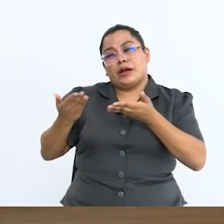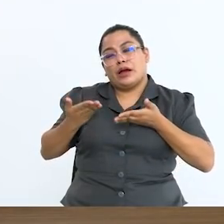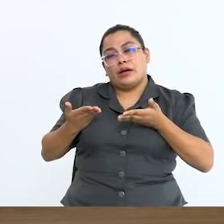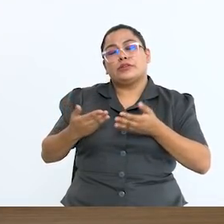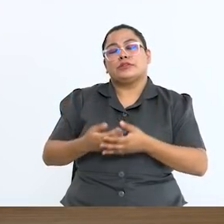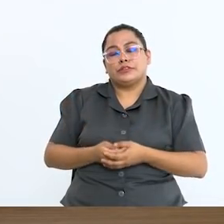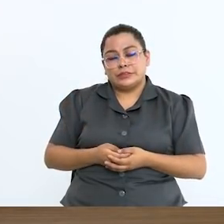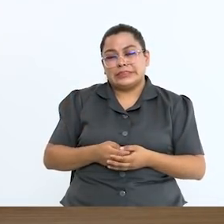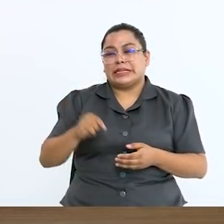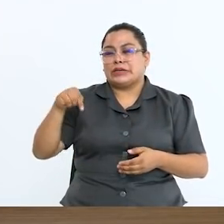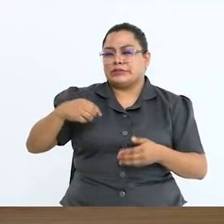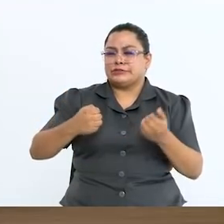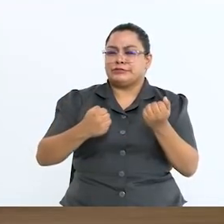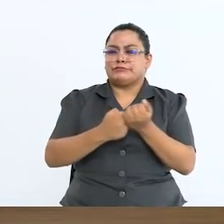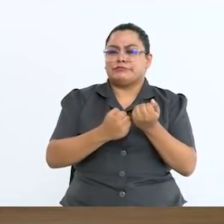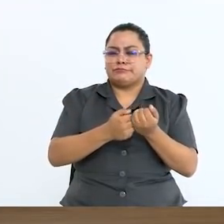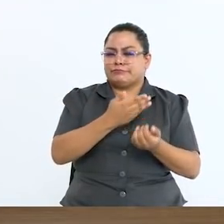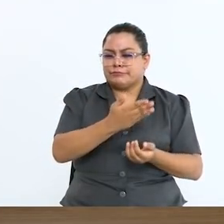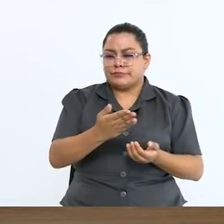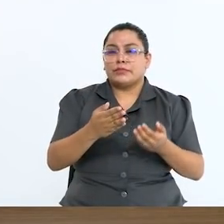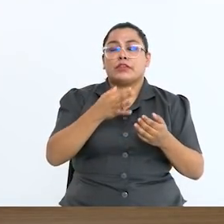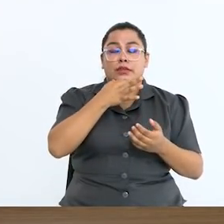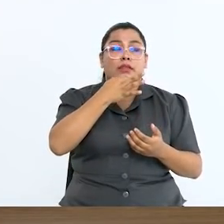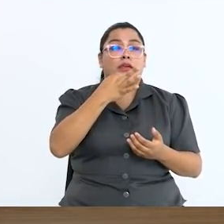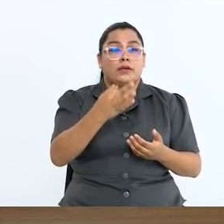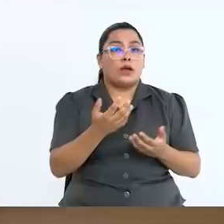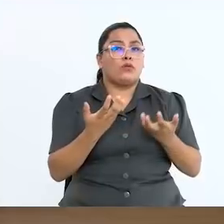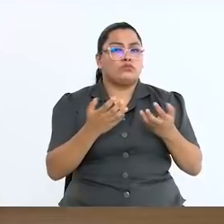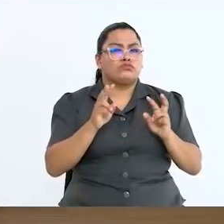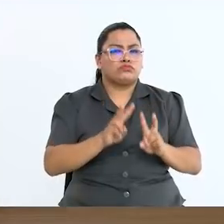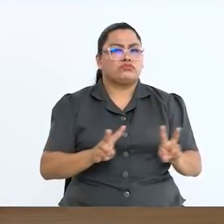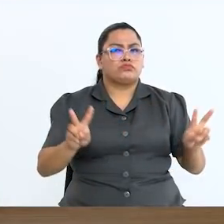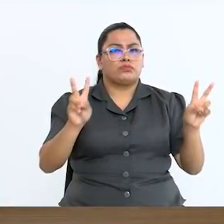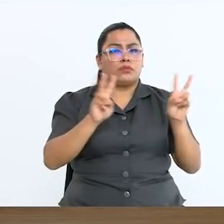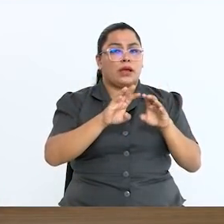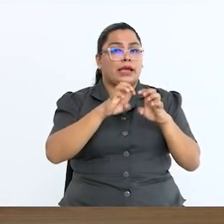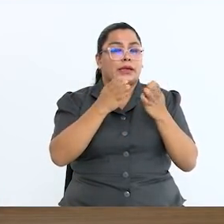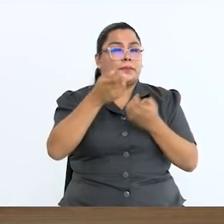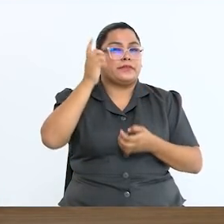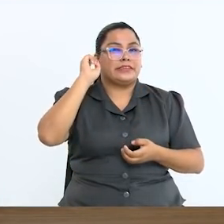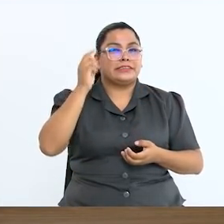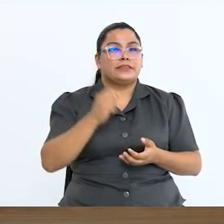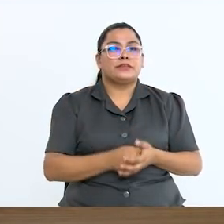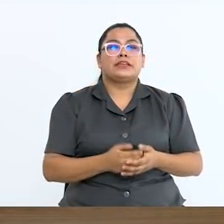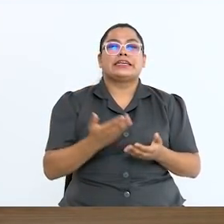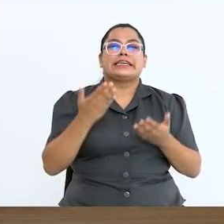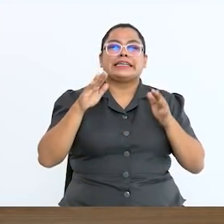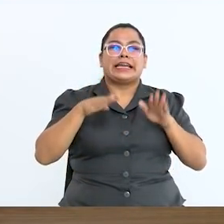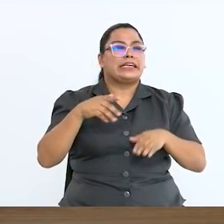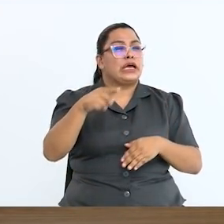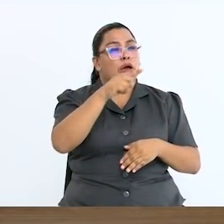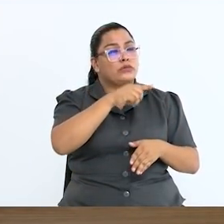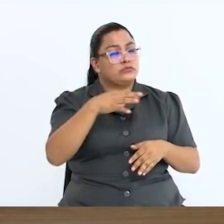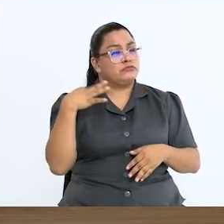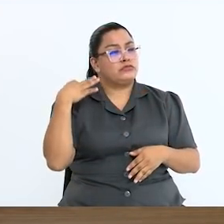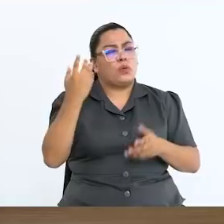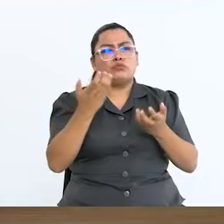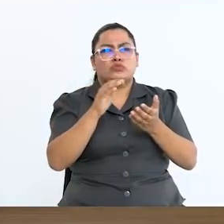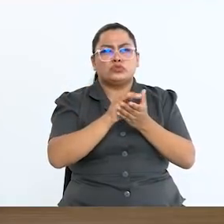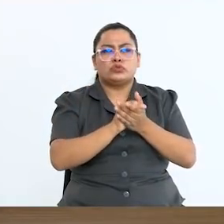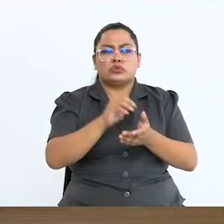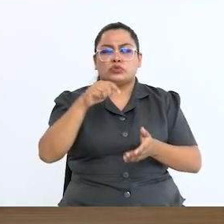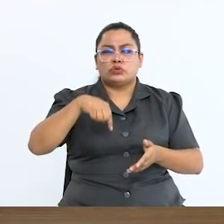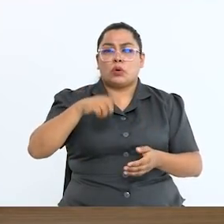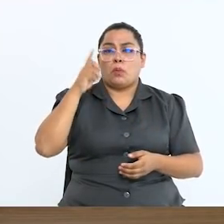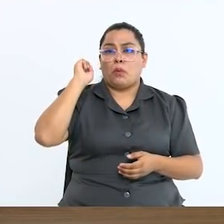valiosa participación con estos aportes y herramientas que sin duda serán de mucho valor para nuestro equipo docente. Gracias a ustedes por la invitación.